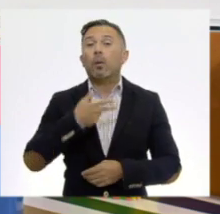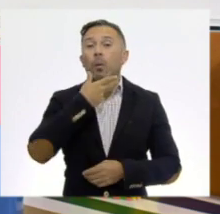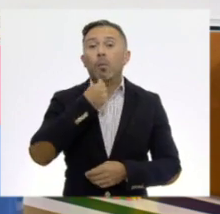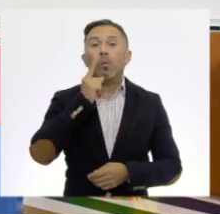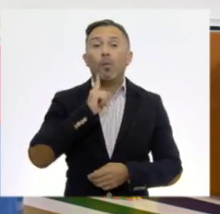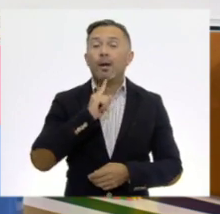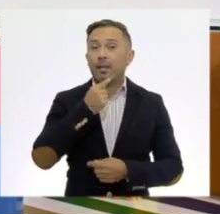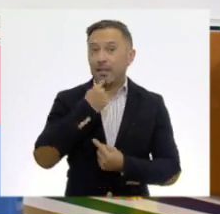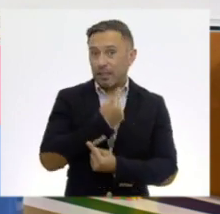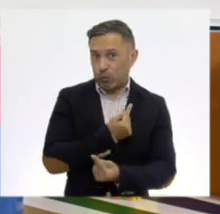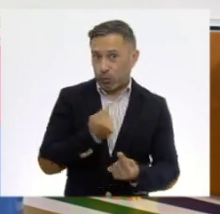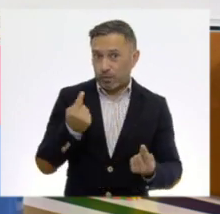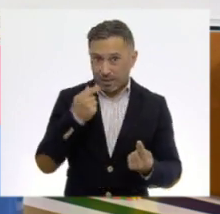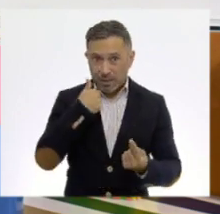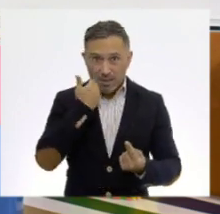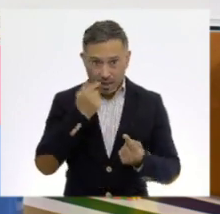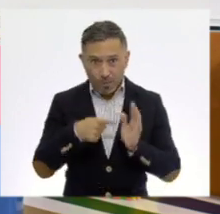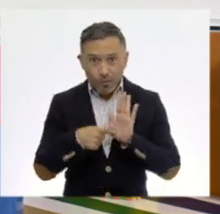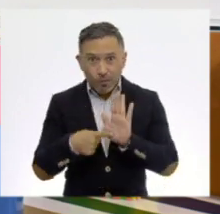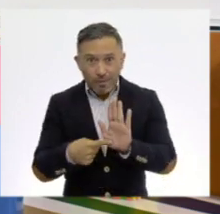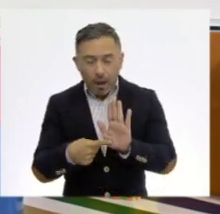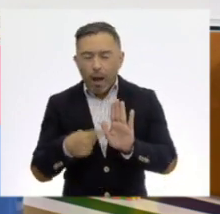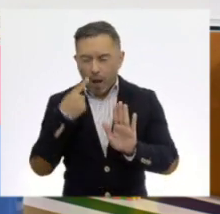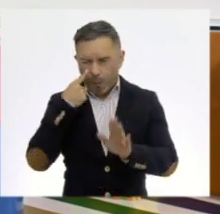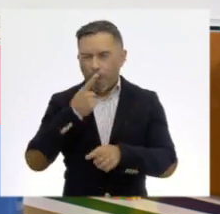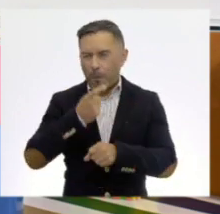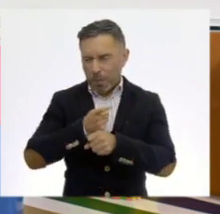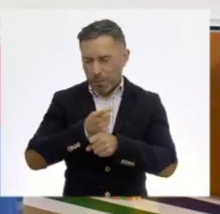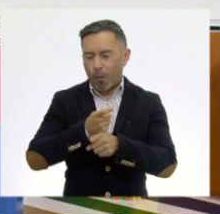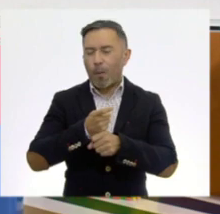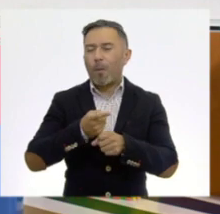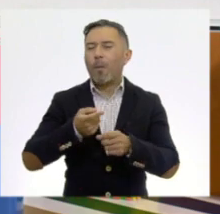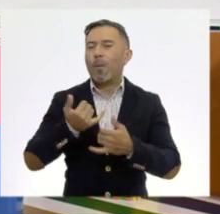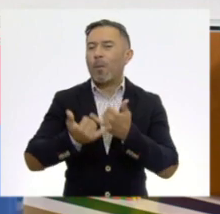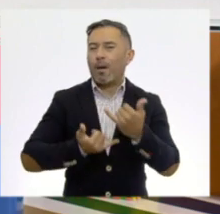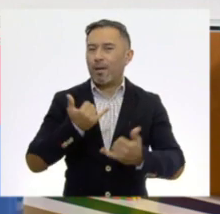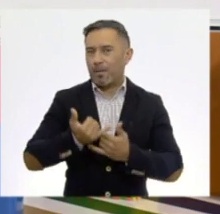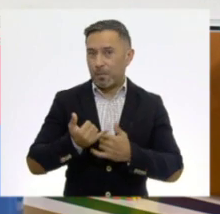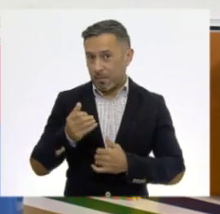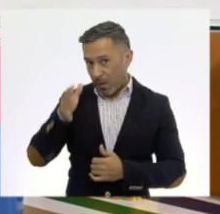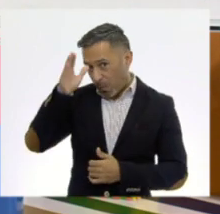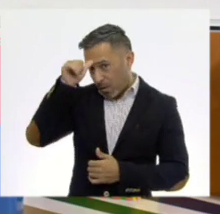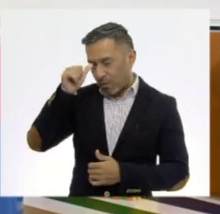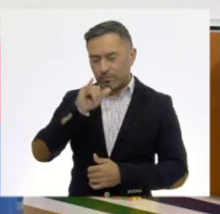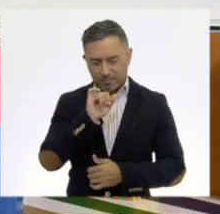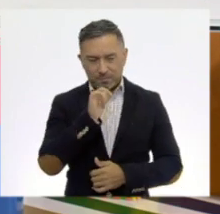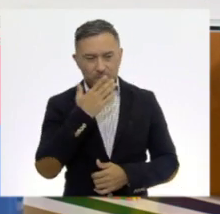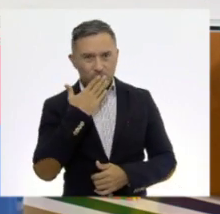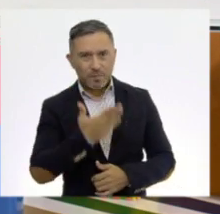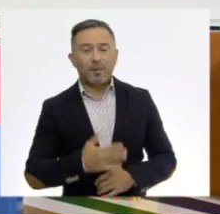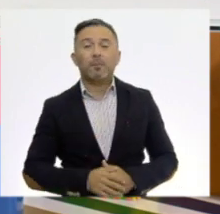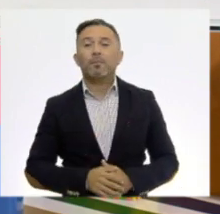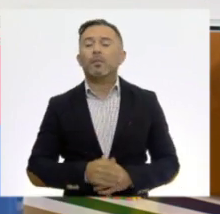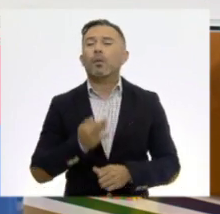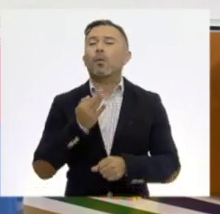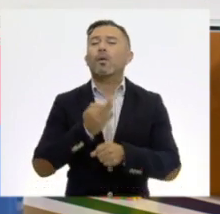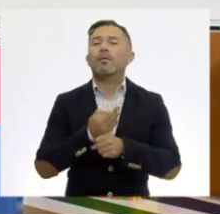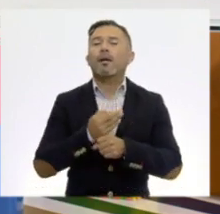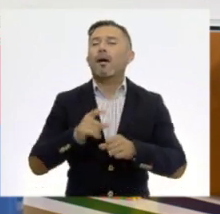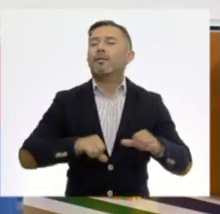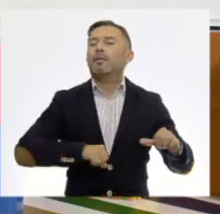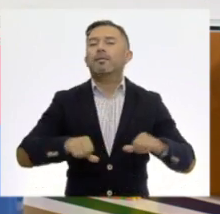los niños, vamos a jugar. ¿Te parece bien? Me parece muy bien. Vamos a hacer una actividad a la que a mí me gusta llamarle mis decisiones